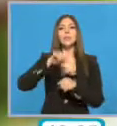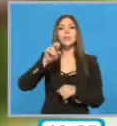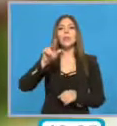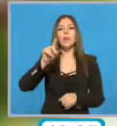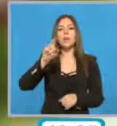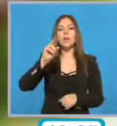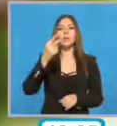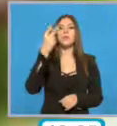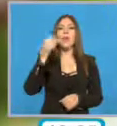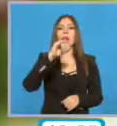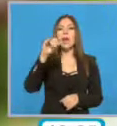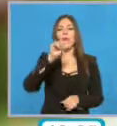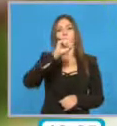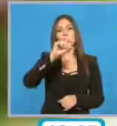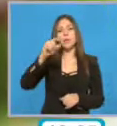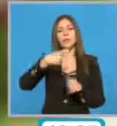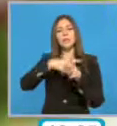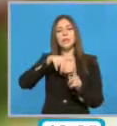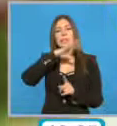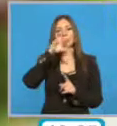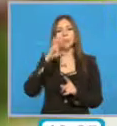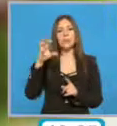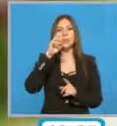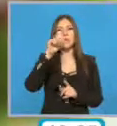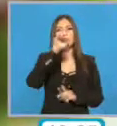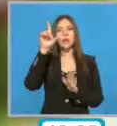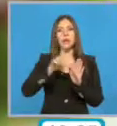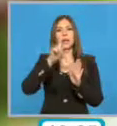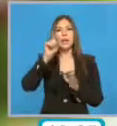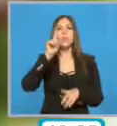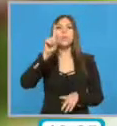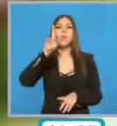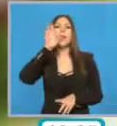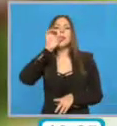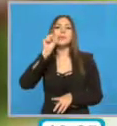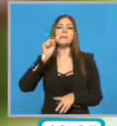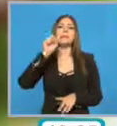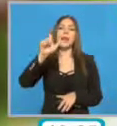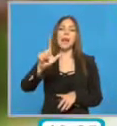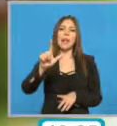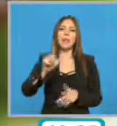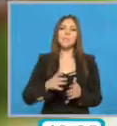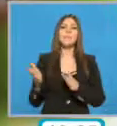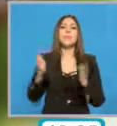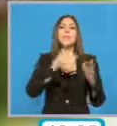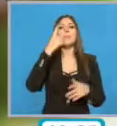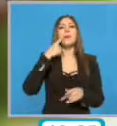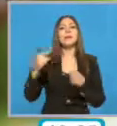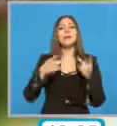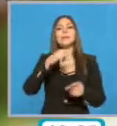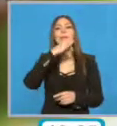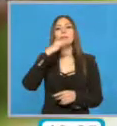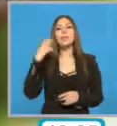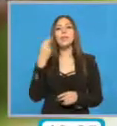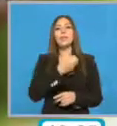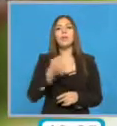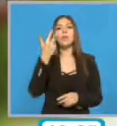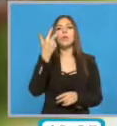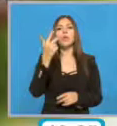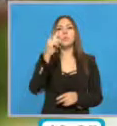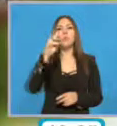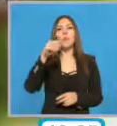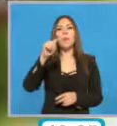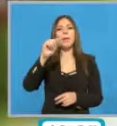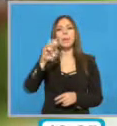dientes de ajo, media cebolla, 1 litro de agua, una naranja. sal al gusto, También para la salsa 8 piezas de tomates